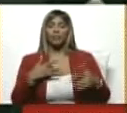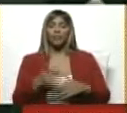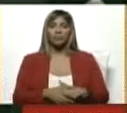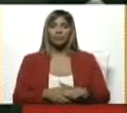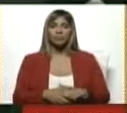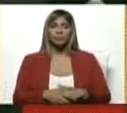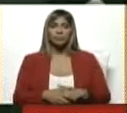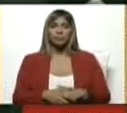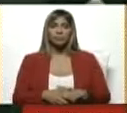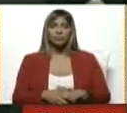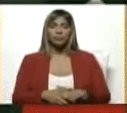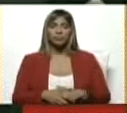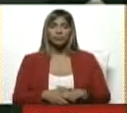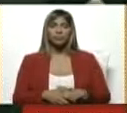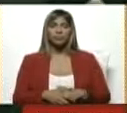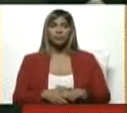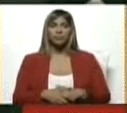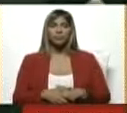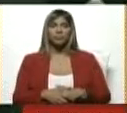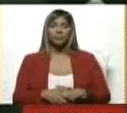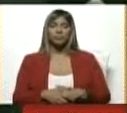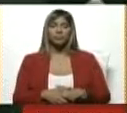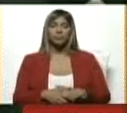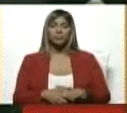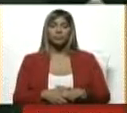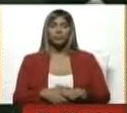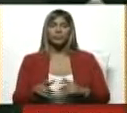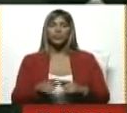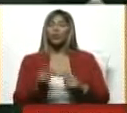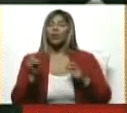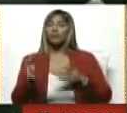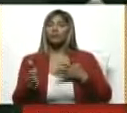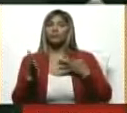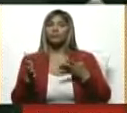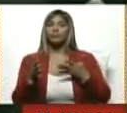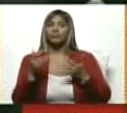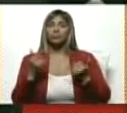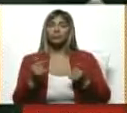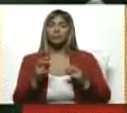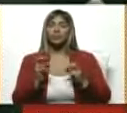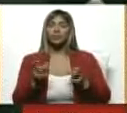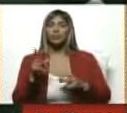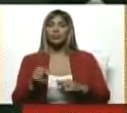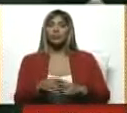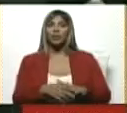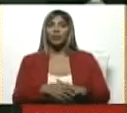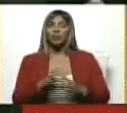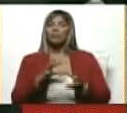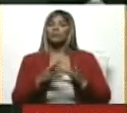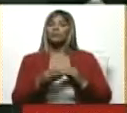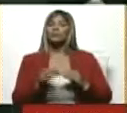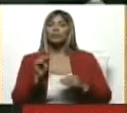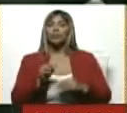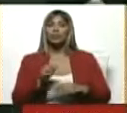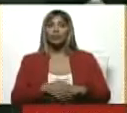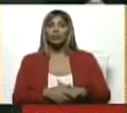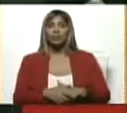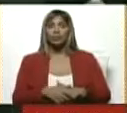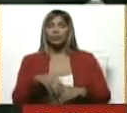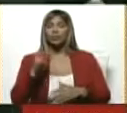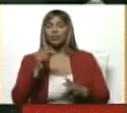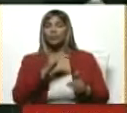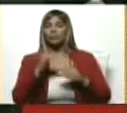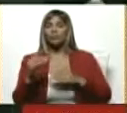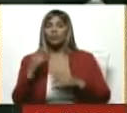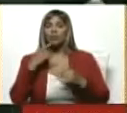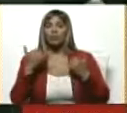Sala Viva Venezuela para el componente formativo. Vamos a tener además, en el contexto de este segundo capítulo